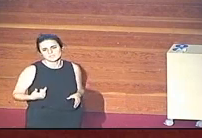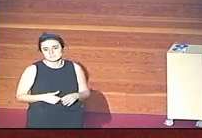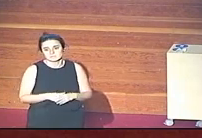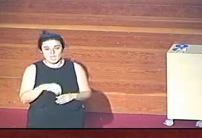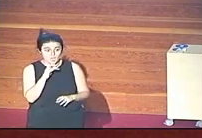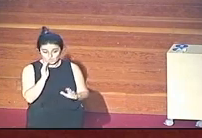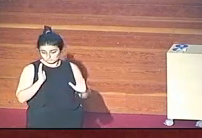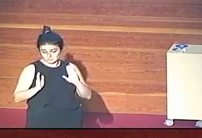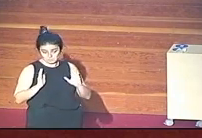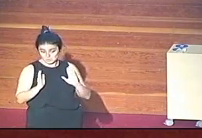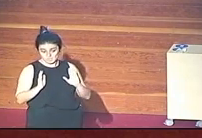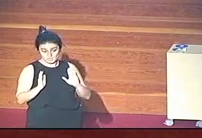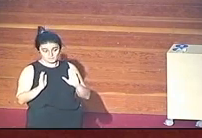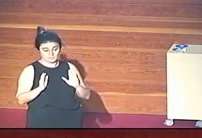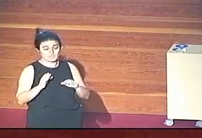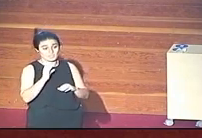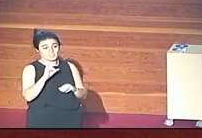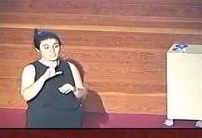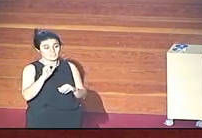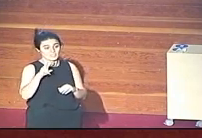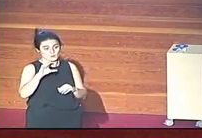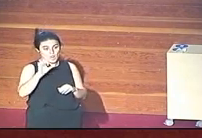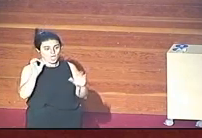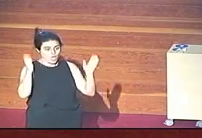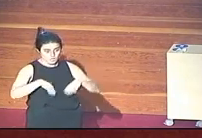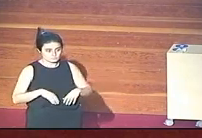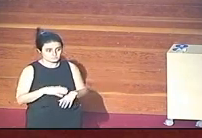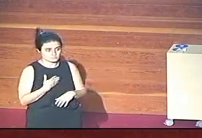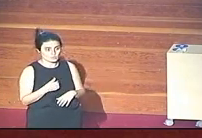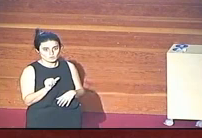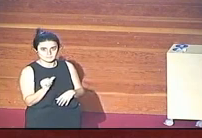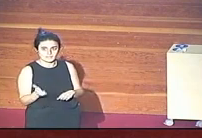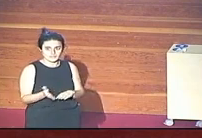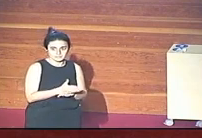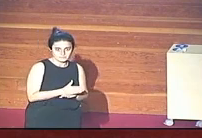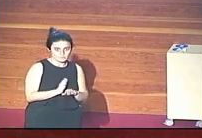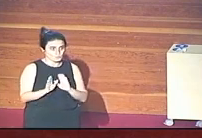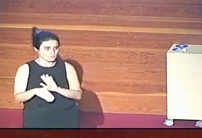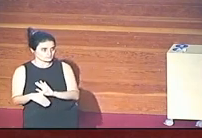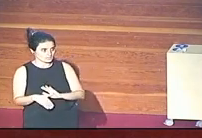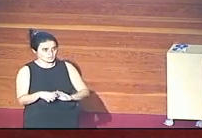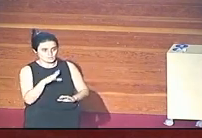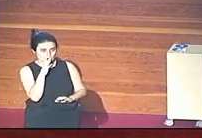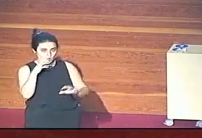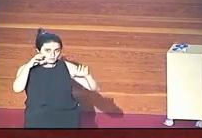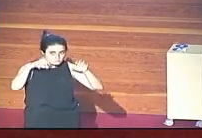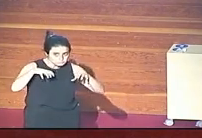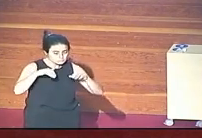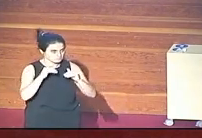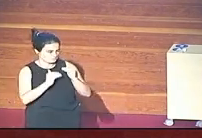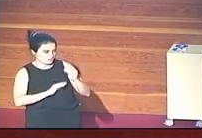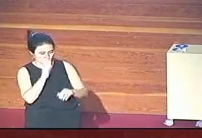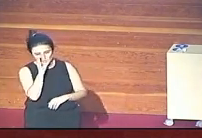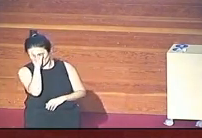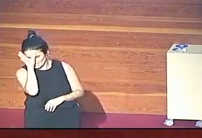temporada ahora de ciruela se ha una semana o sea adelantado porque hay menos lluvias o hace más calor